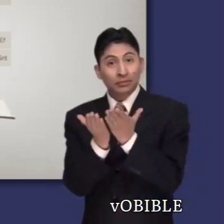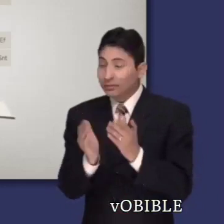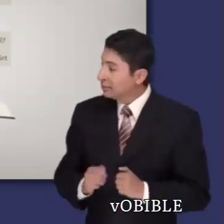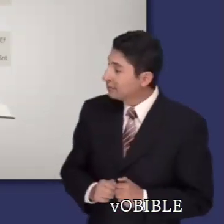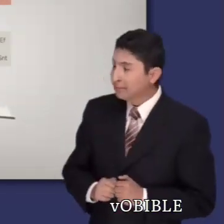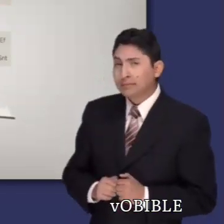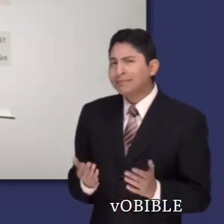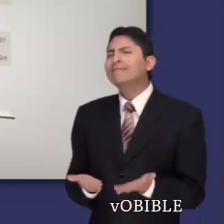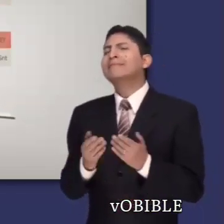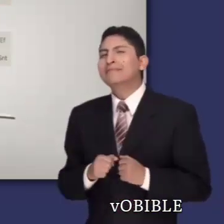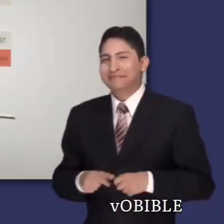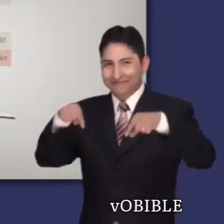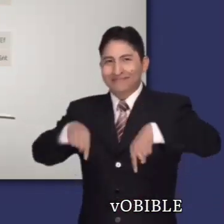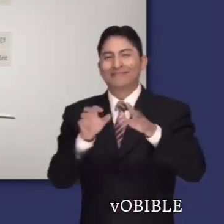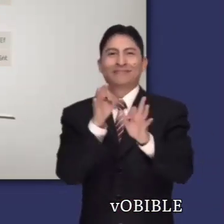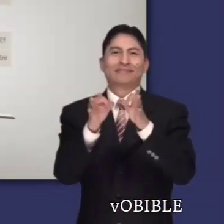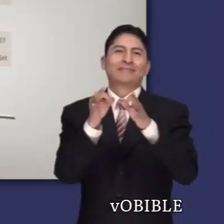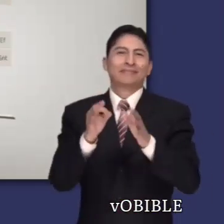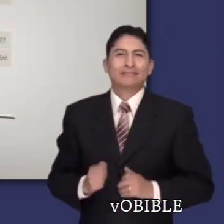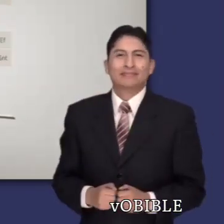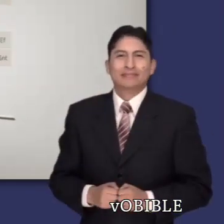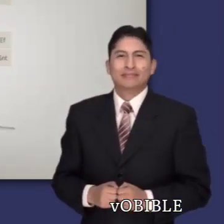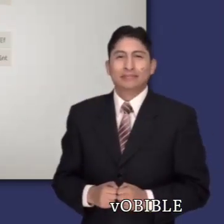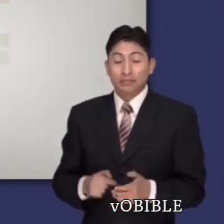Información sobre la carta de Judas.